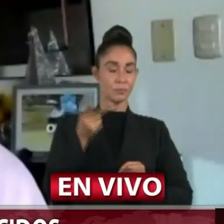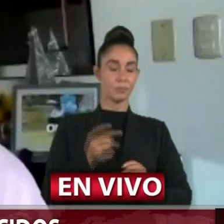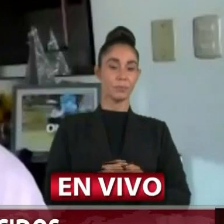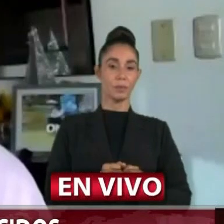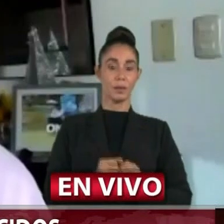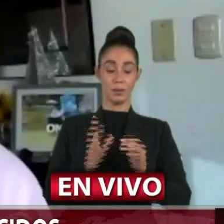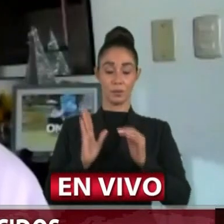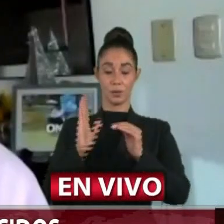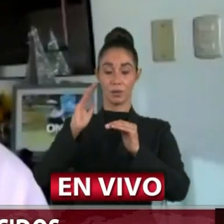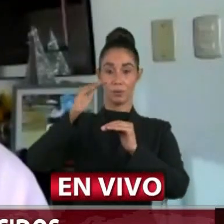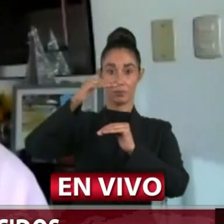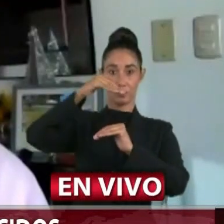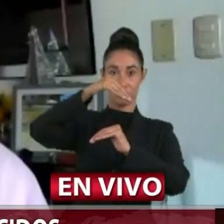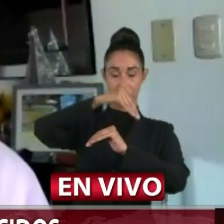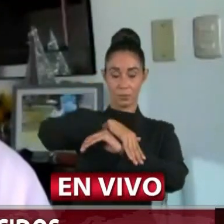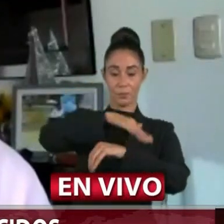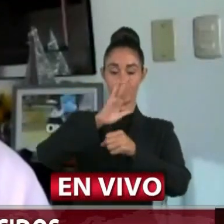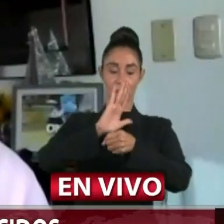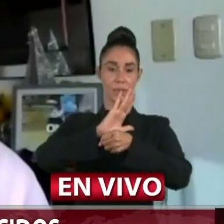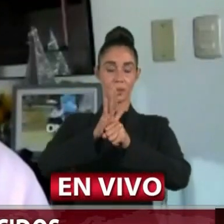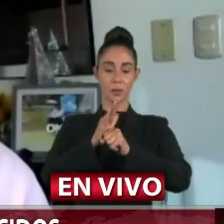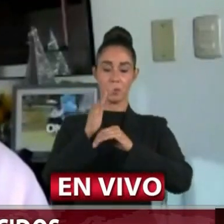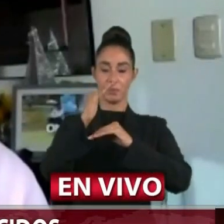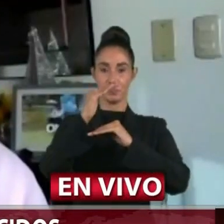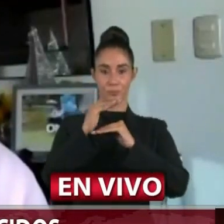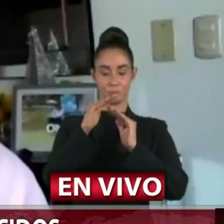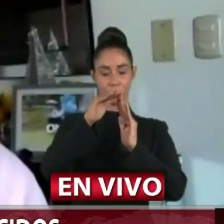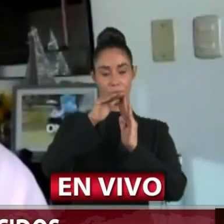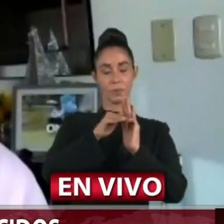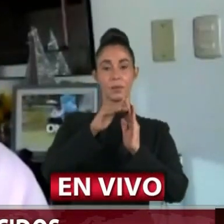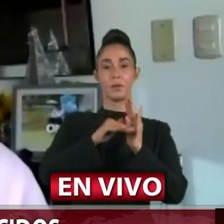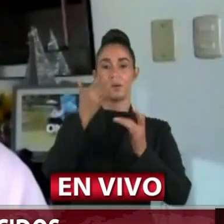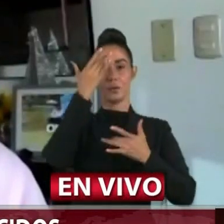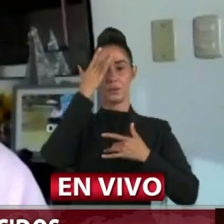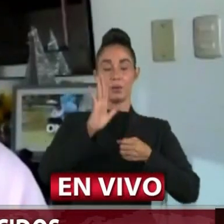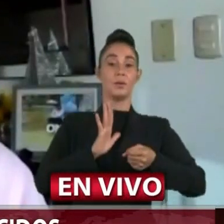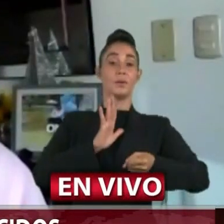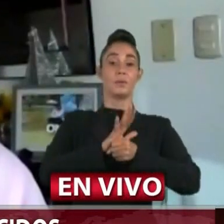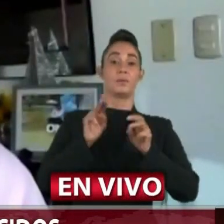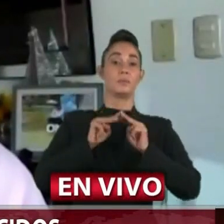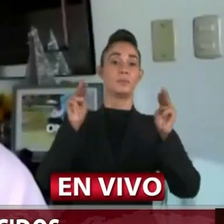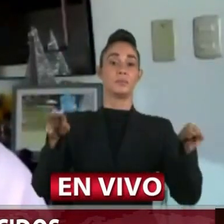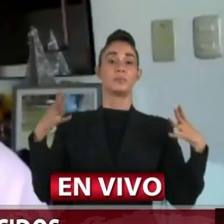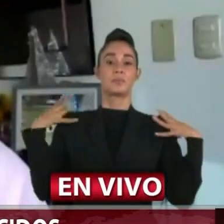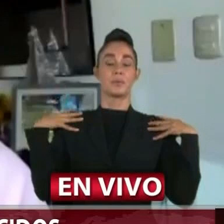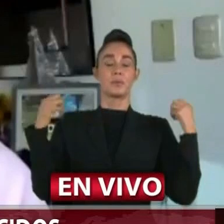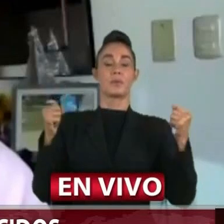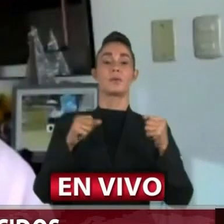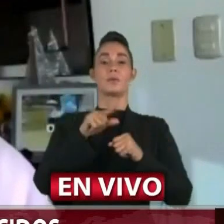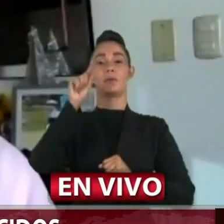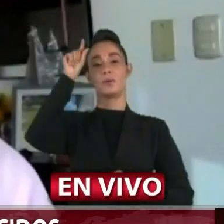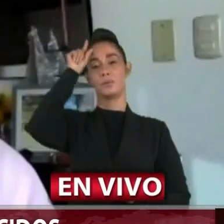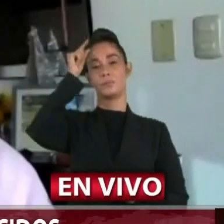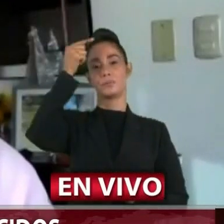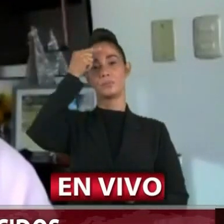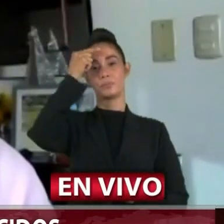la curva se ha ido aplanando poco a poco con la reacción que está teniendo el Ministerio de Salud Pública y el gobierno. Pero hay un